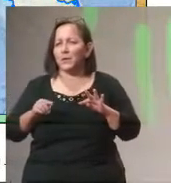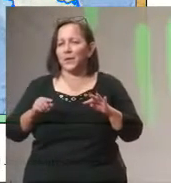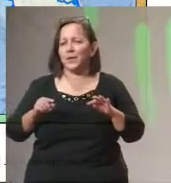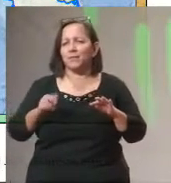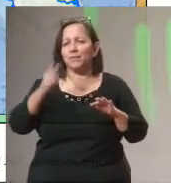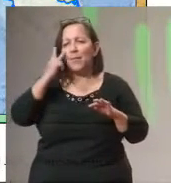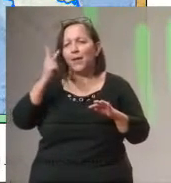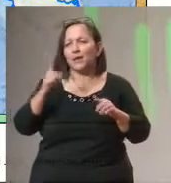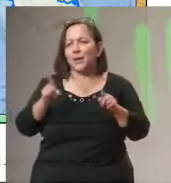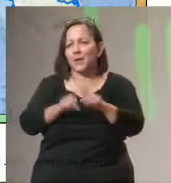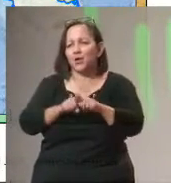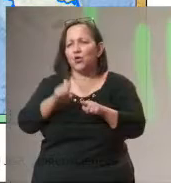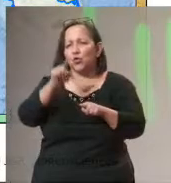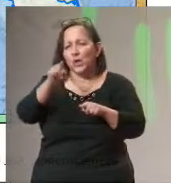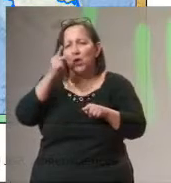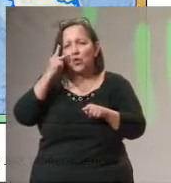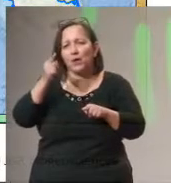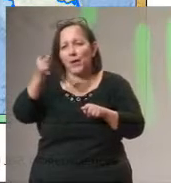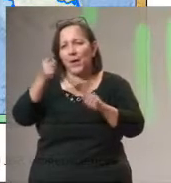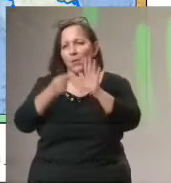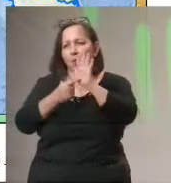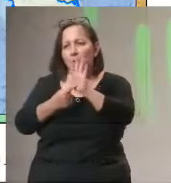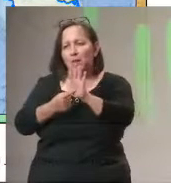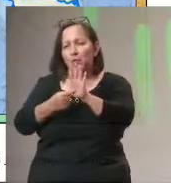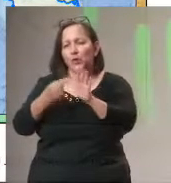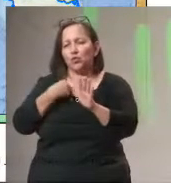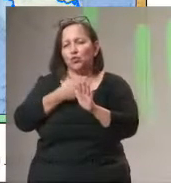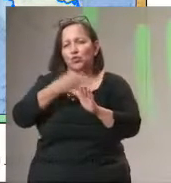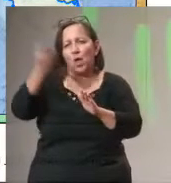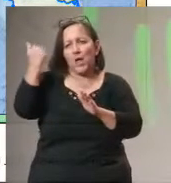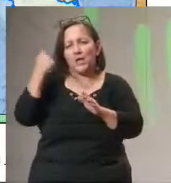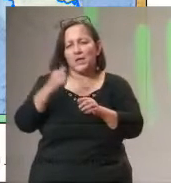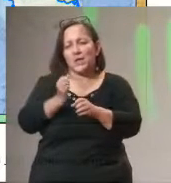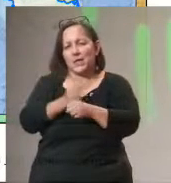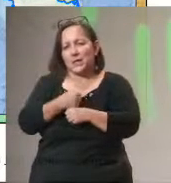publicado, y ustedes lo que ven allí es un muestreo que hicimos de